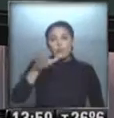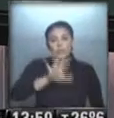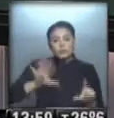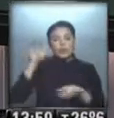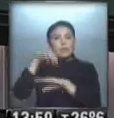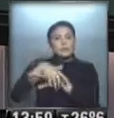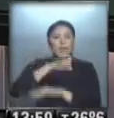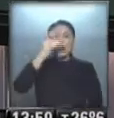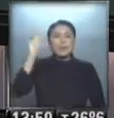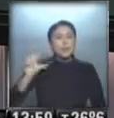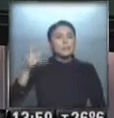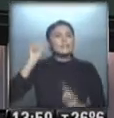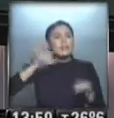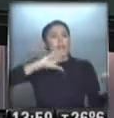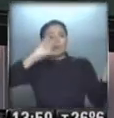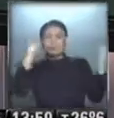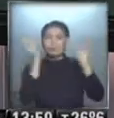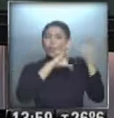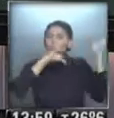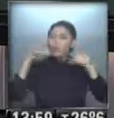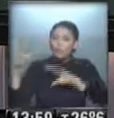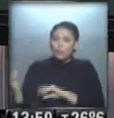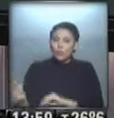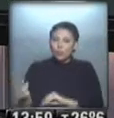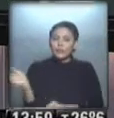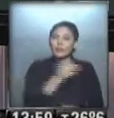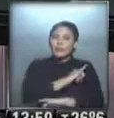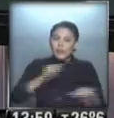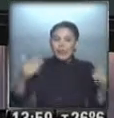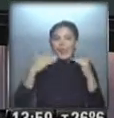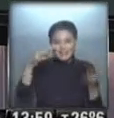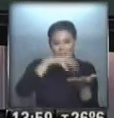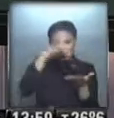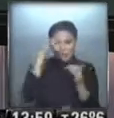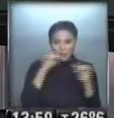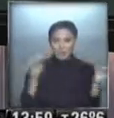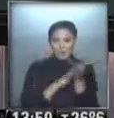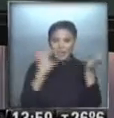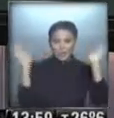misiones formosa mucha inestabilidad mucha nubosidad y la información es del servicio meteorológico nacional